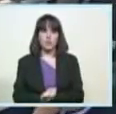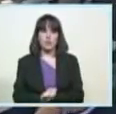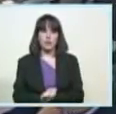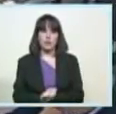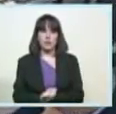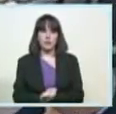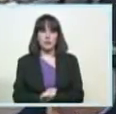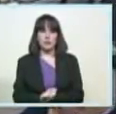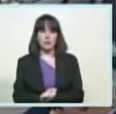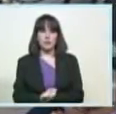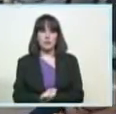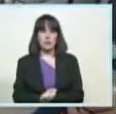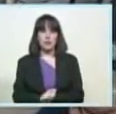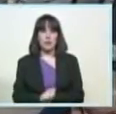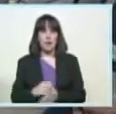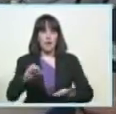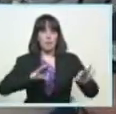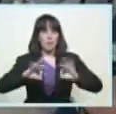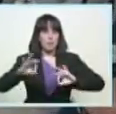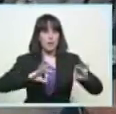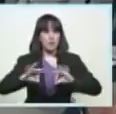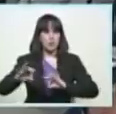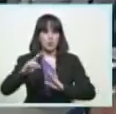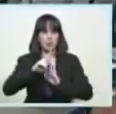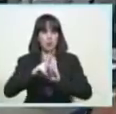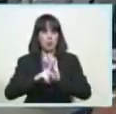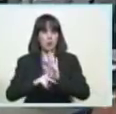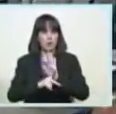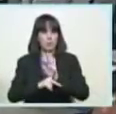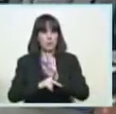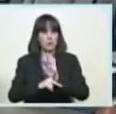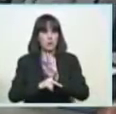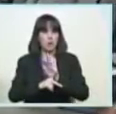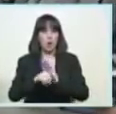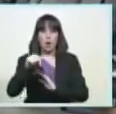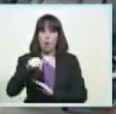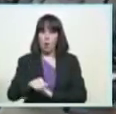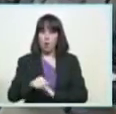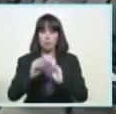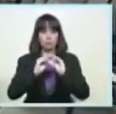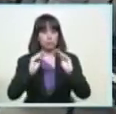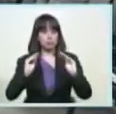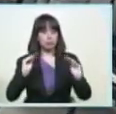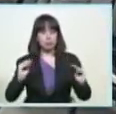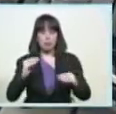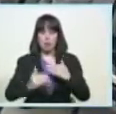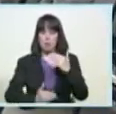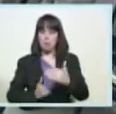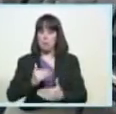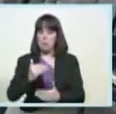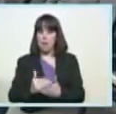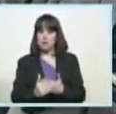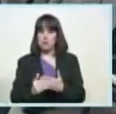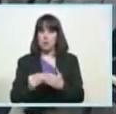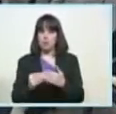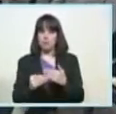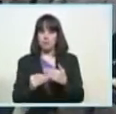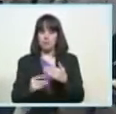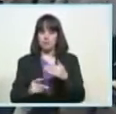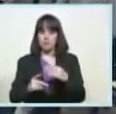en la preparación del programa hoy yo voy a dar algunos pasos preparatorios